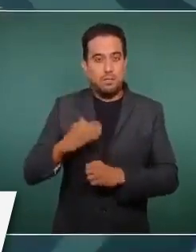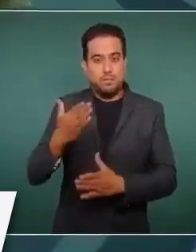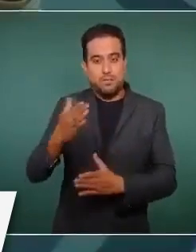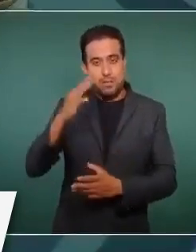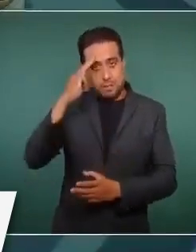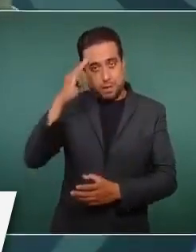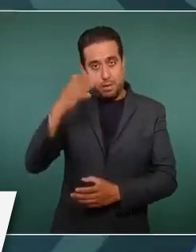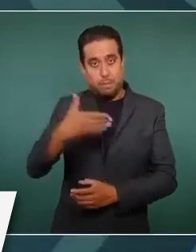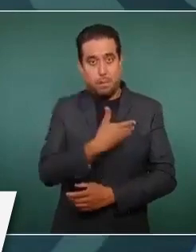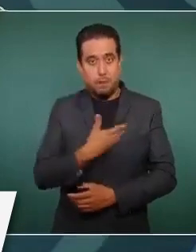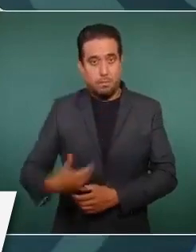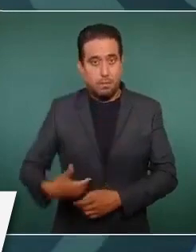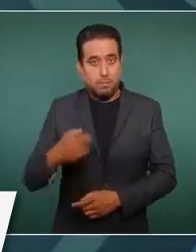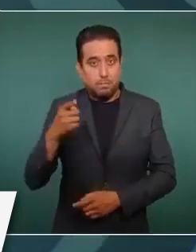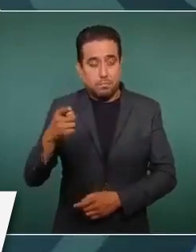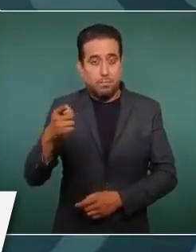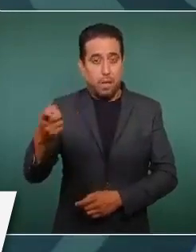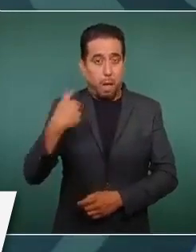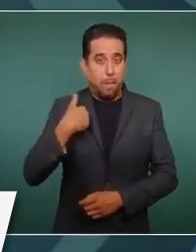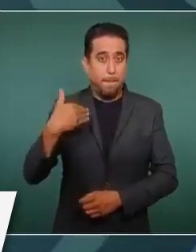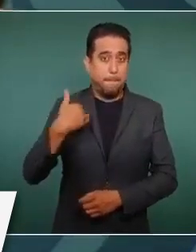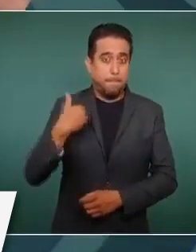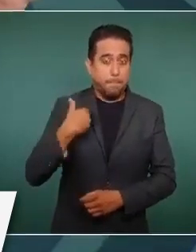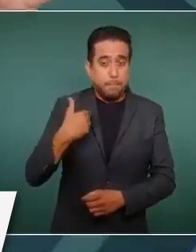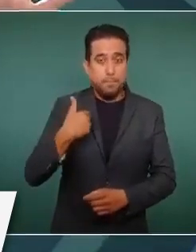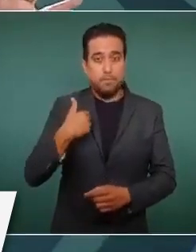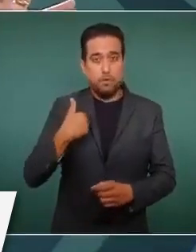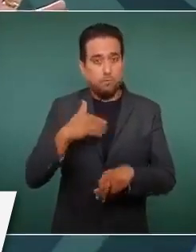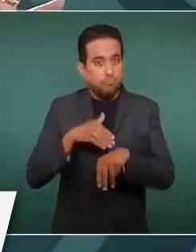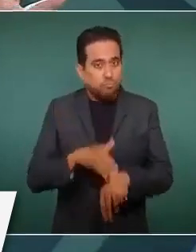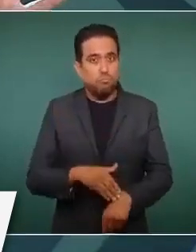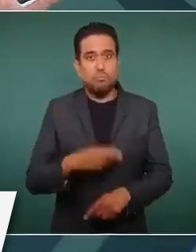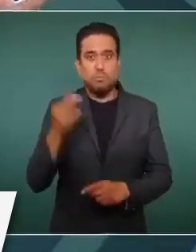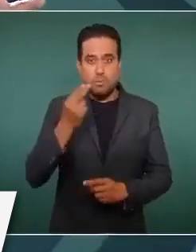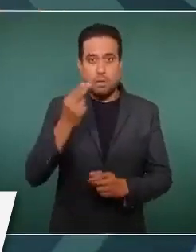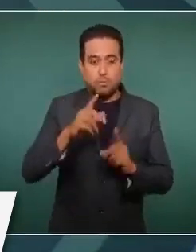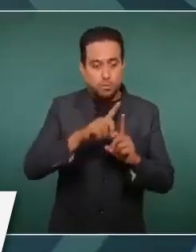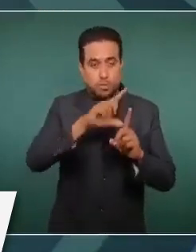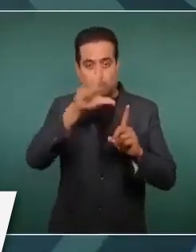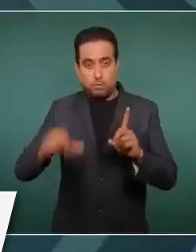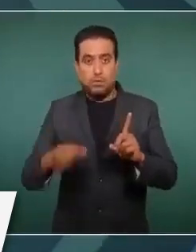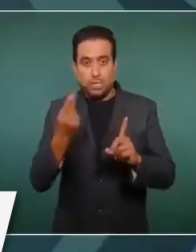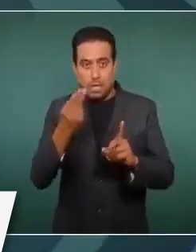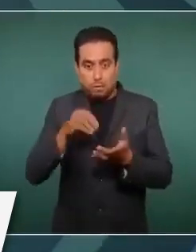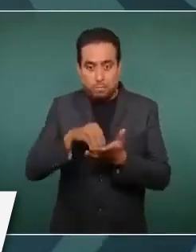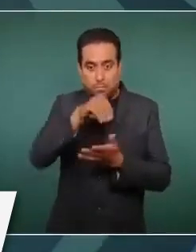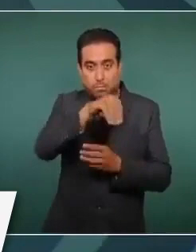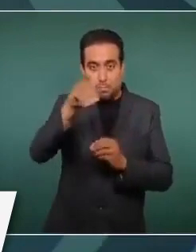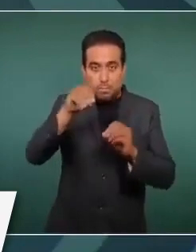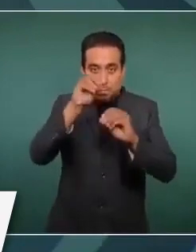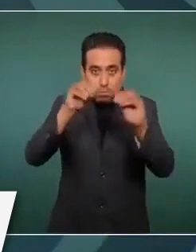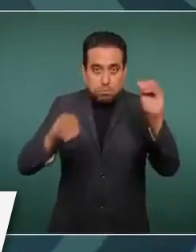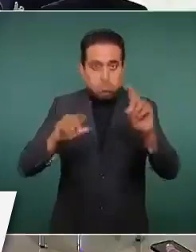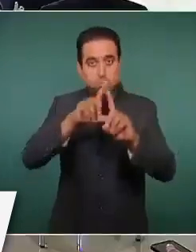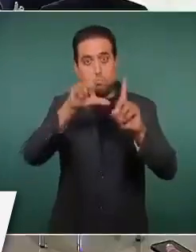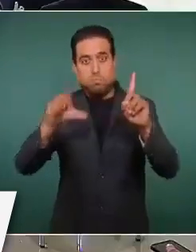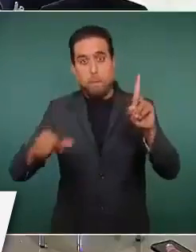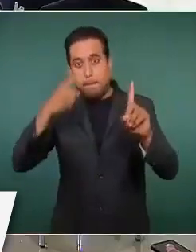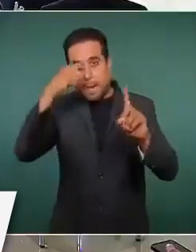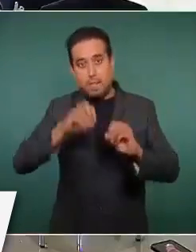presidente, tener la presencia en todo el estado, en todos los puntos del territorio nacional, para generar condiciones de